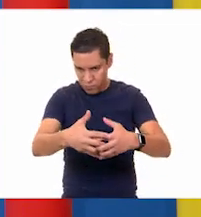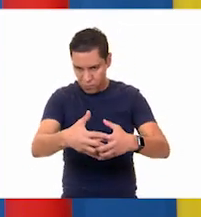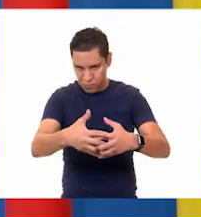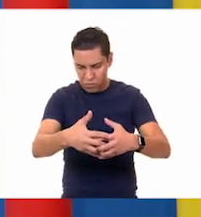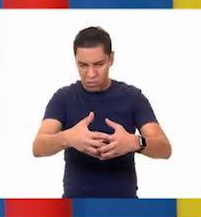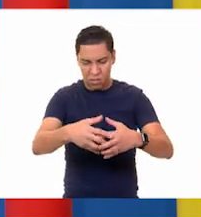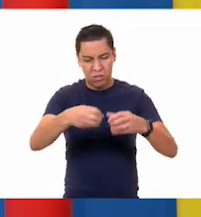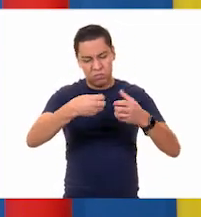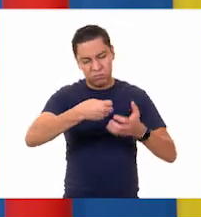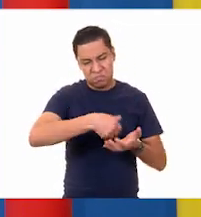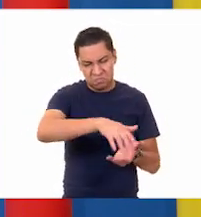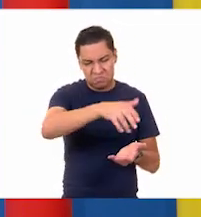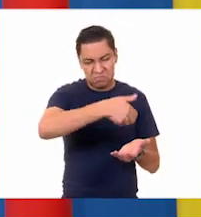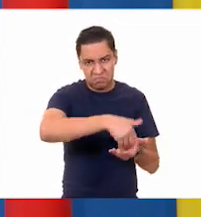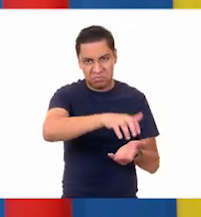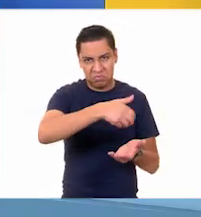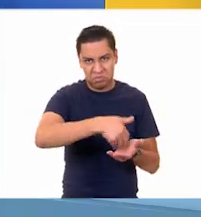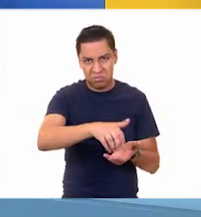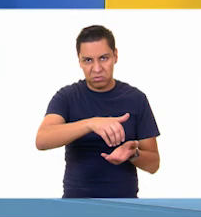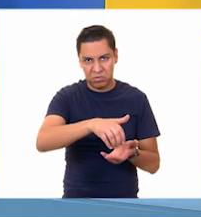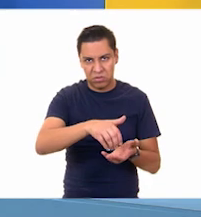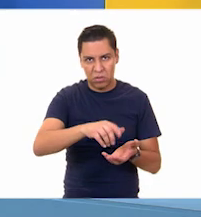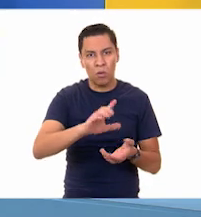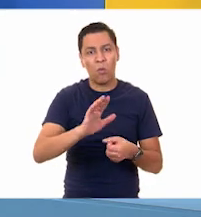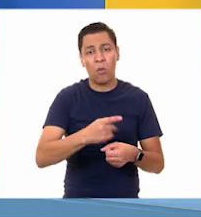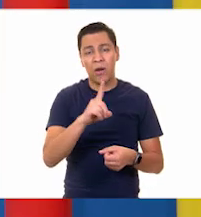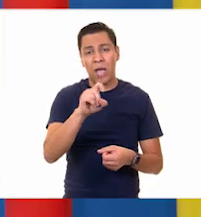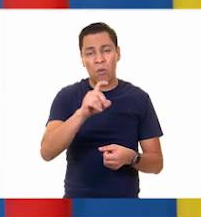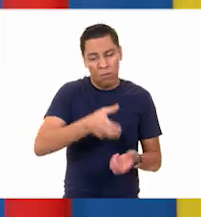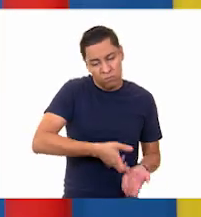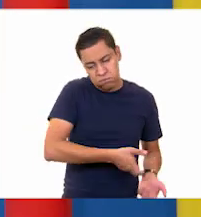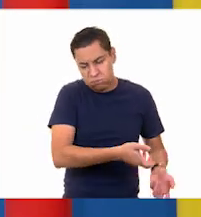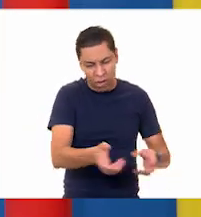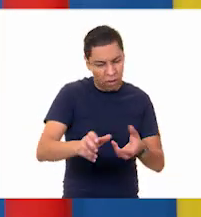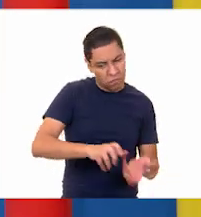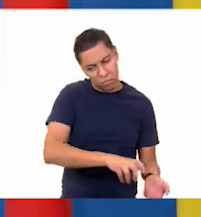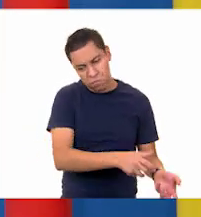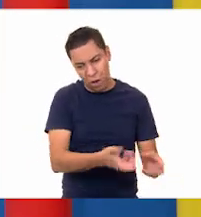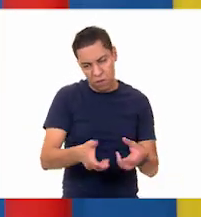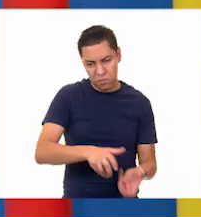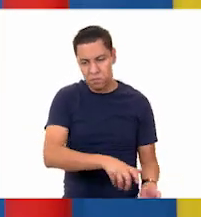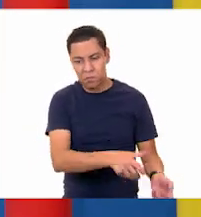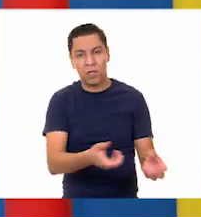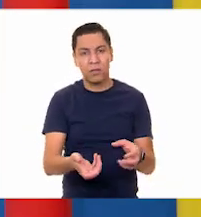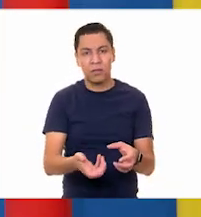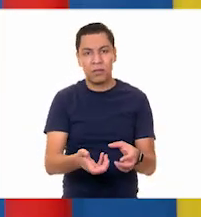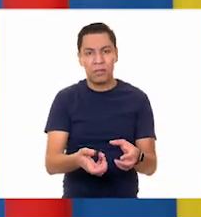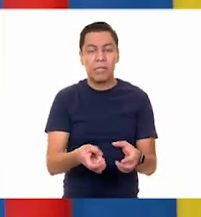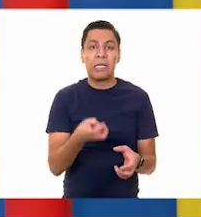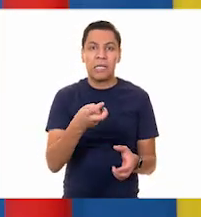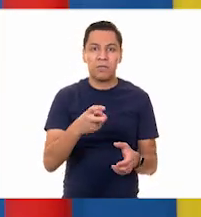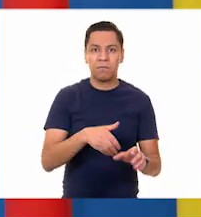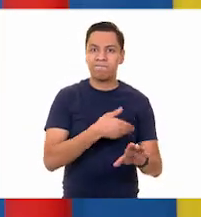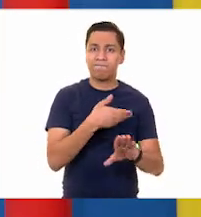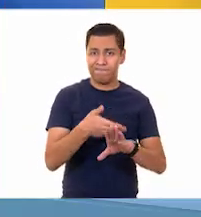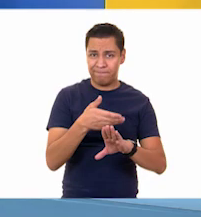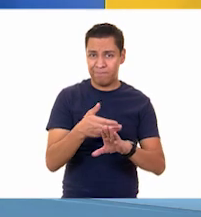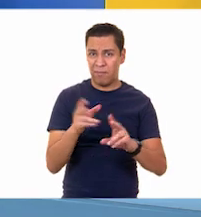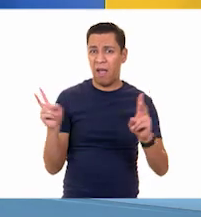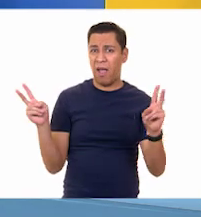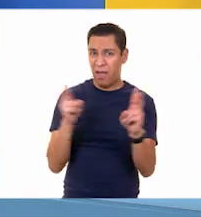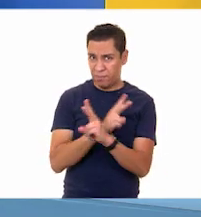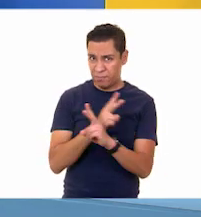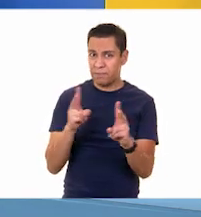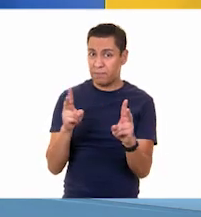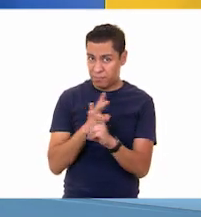sus residuos al agua. Ajá, eso dije. ¿Y ahora escucho que esas actividades también contaminan el aire?